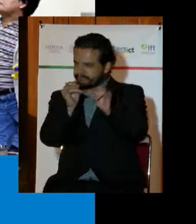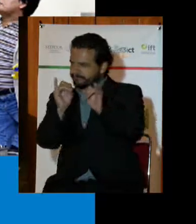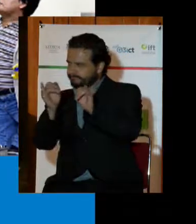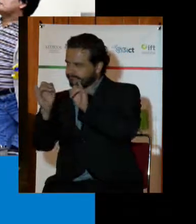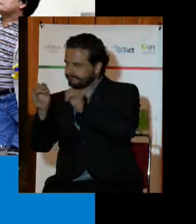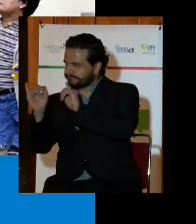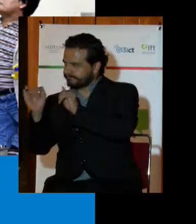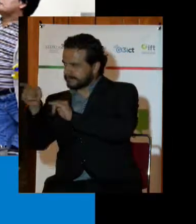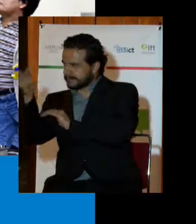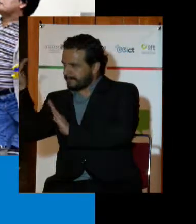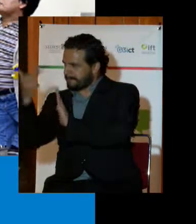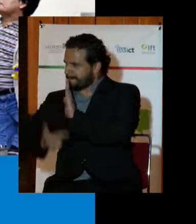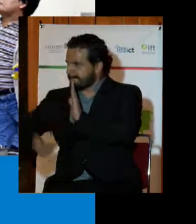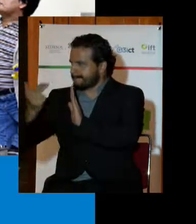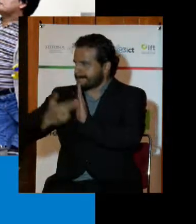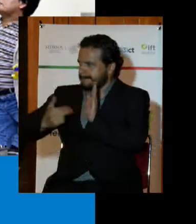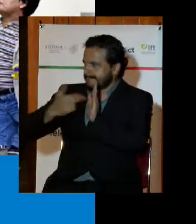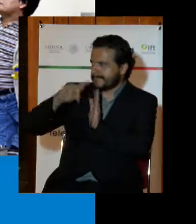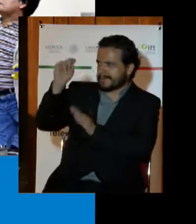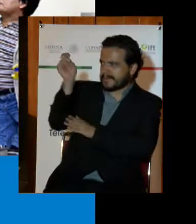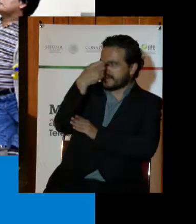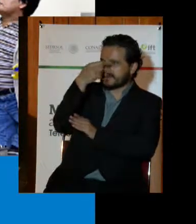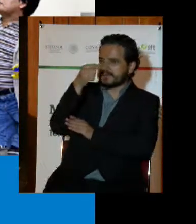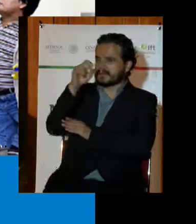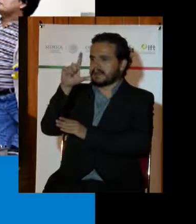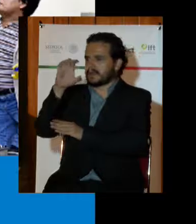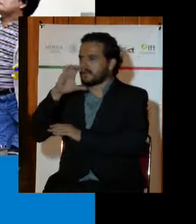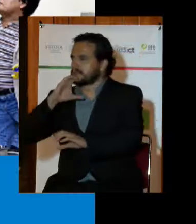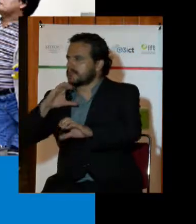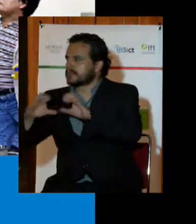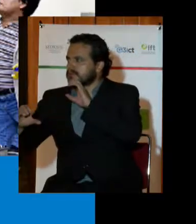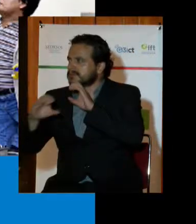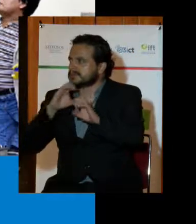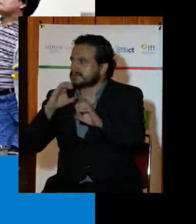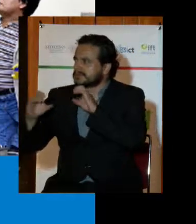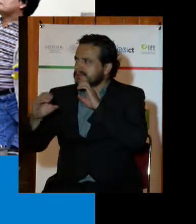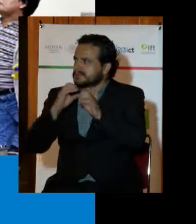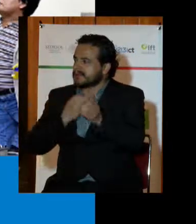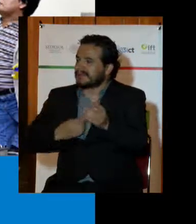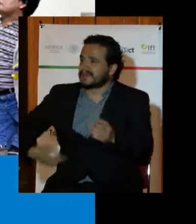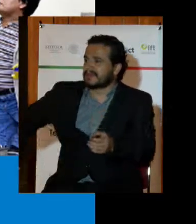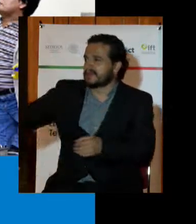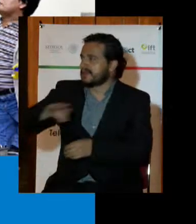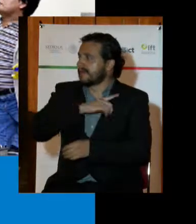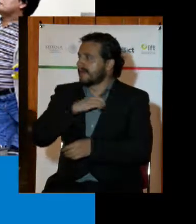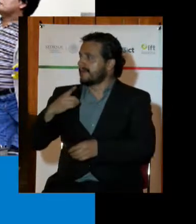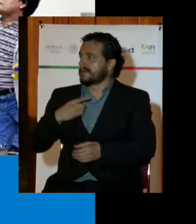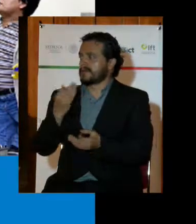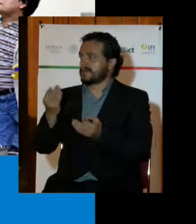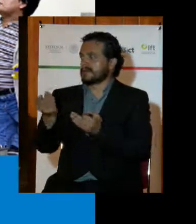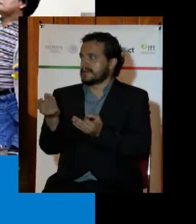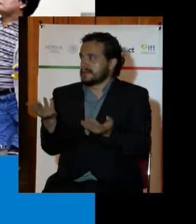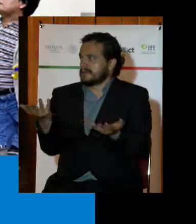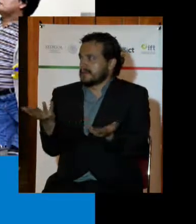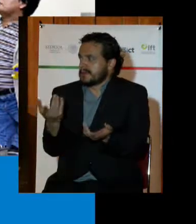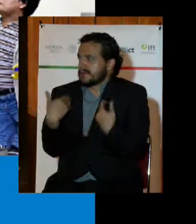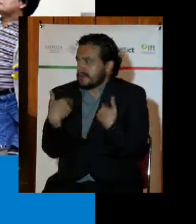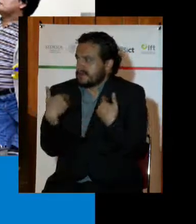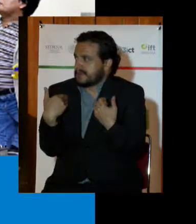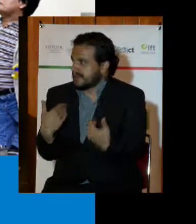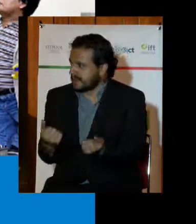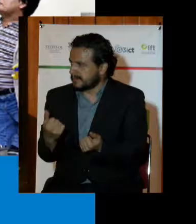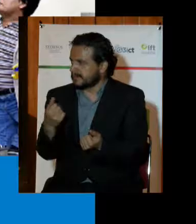tecnología y de telecomunicaciones estén disponibles para todos, que eso es el título, es telecomunicaciones para todos.